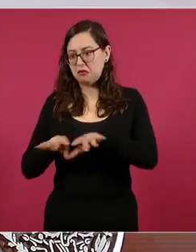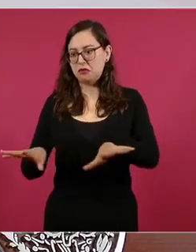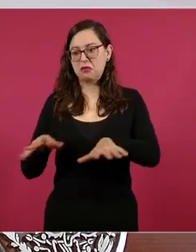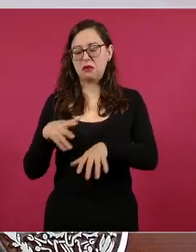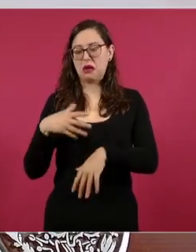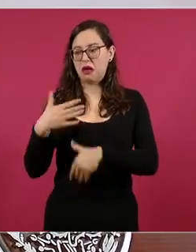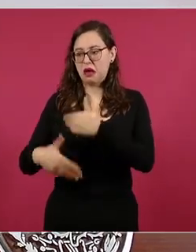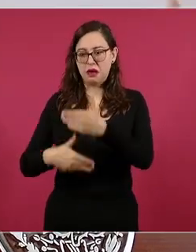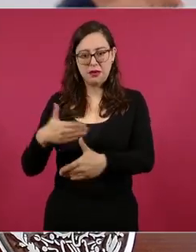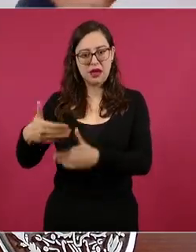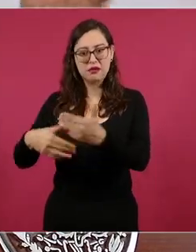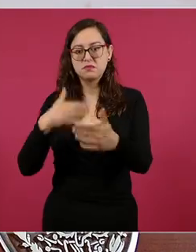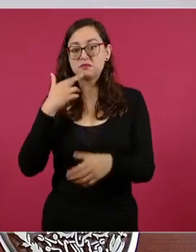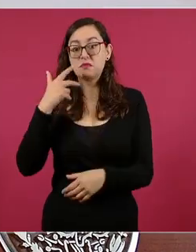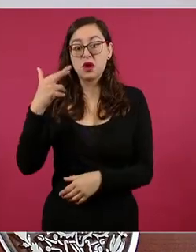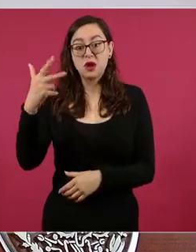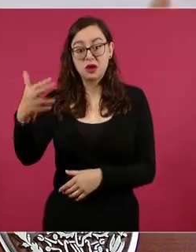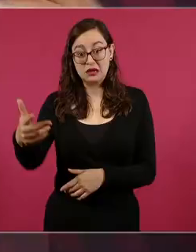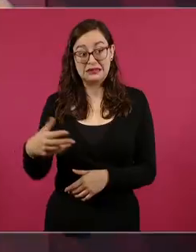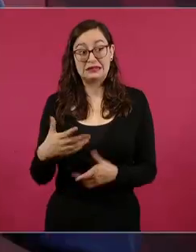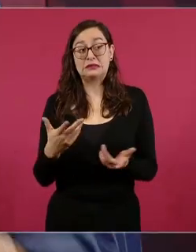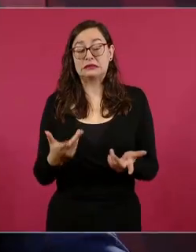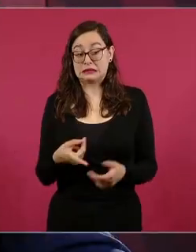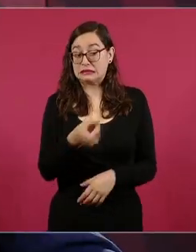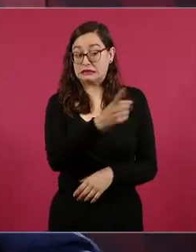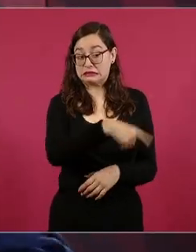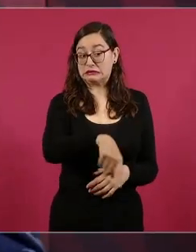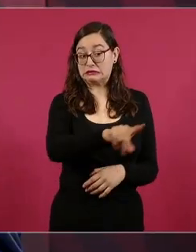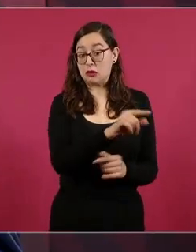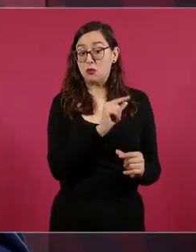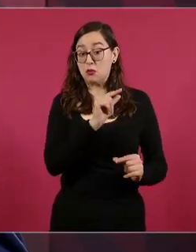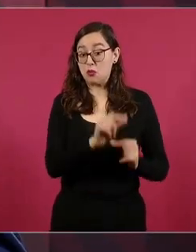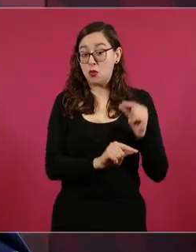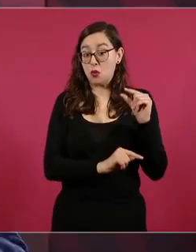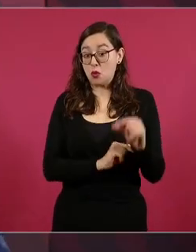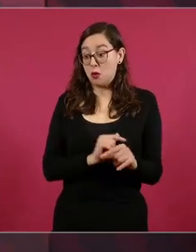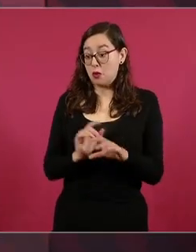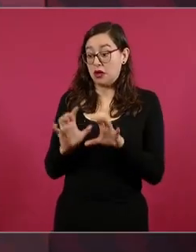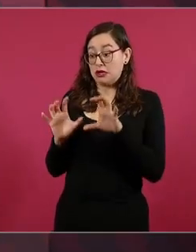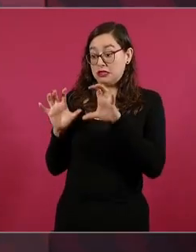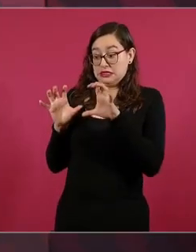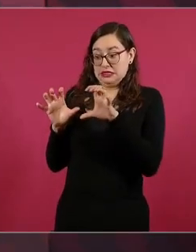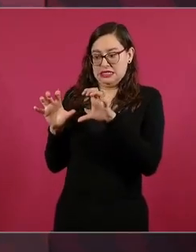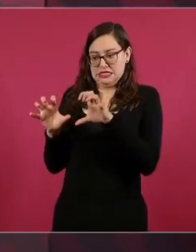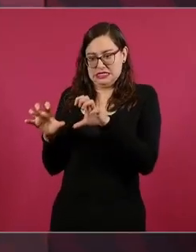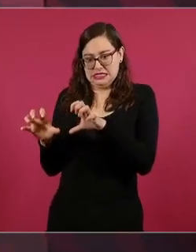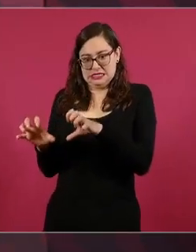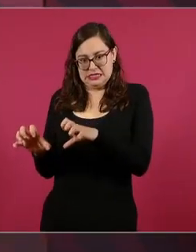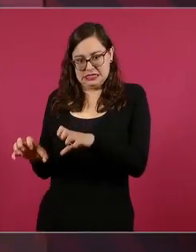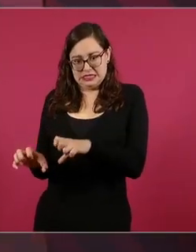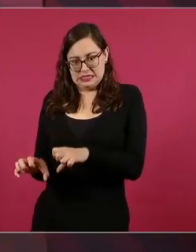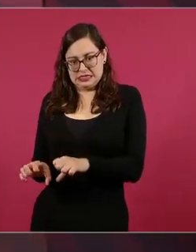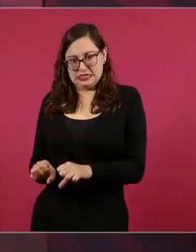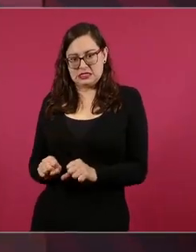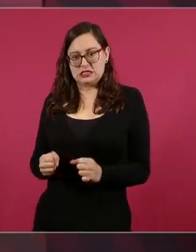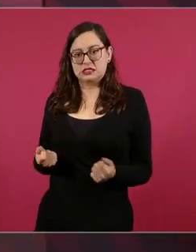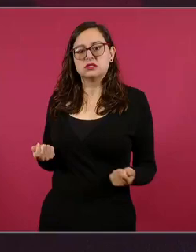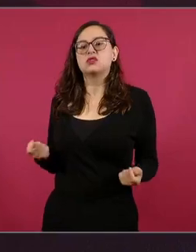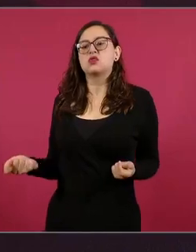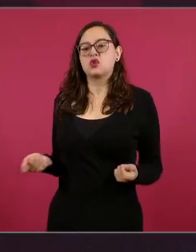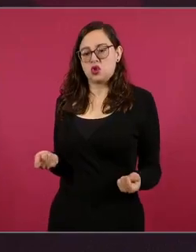las están acaparando, ¿no? De un tiempo para acá.